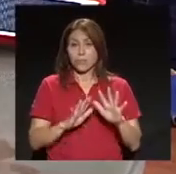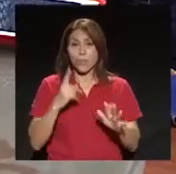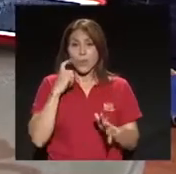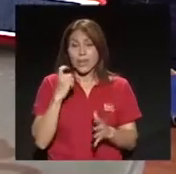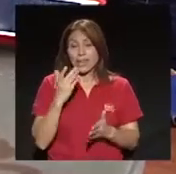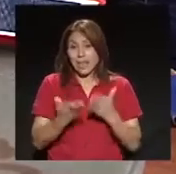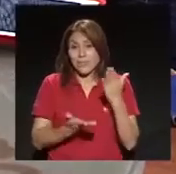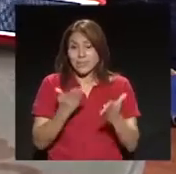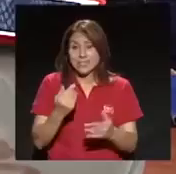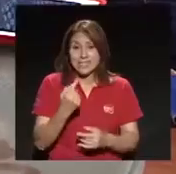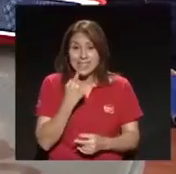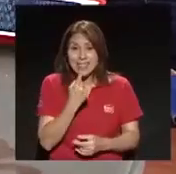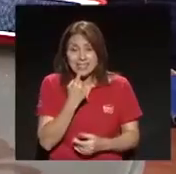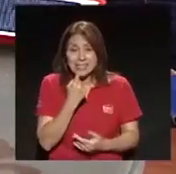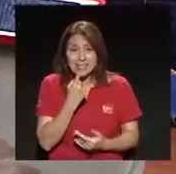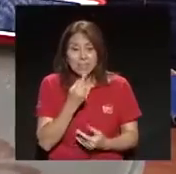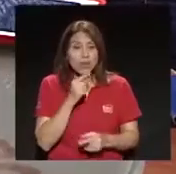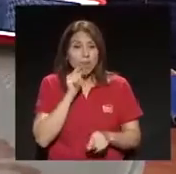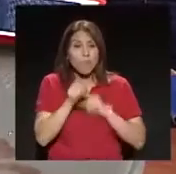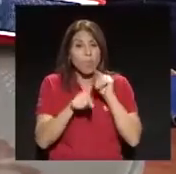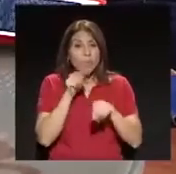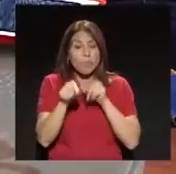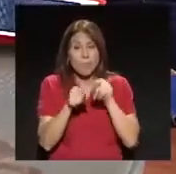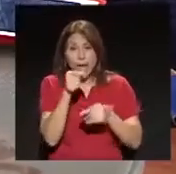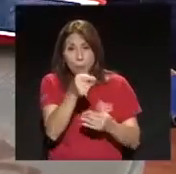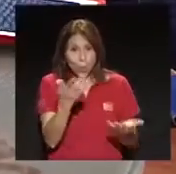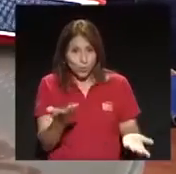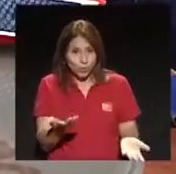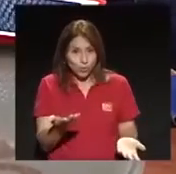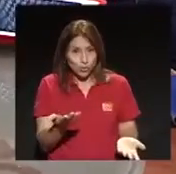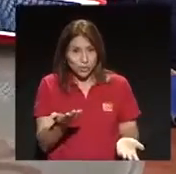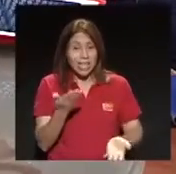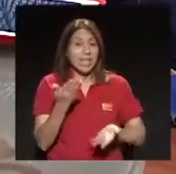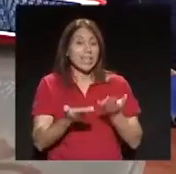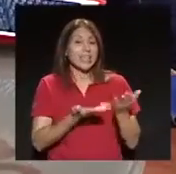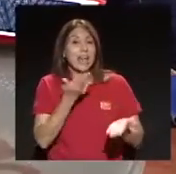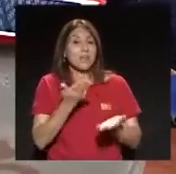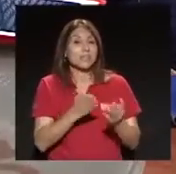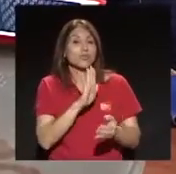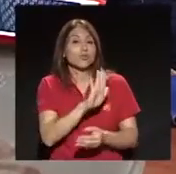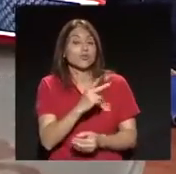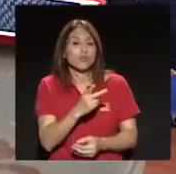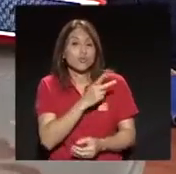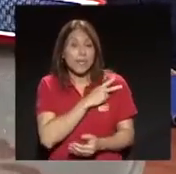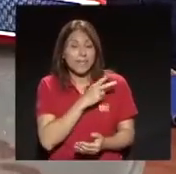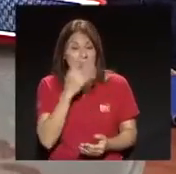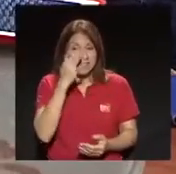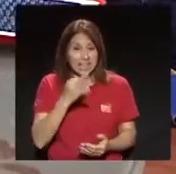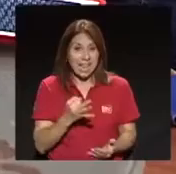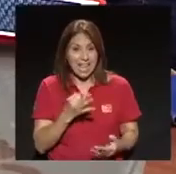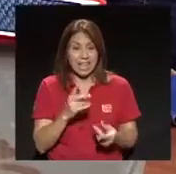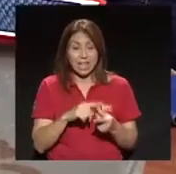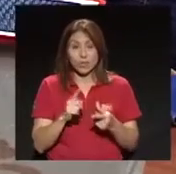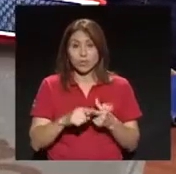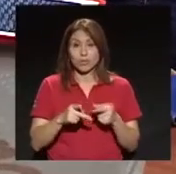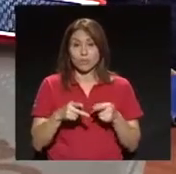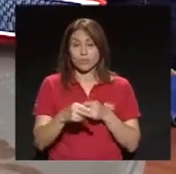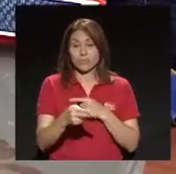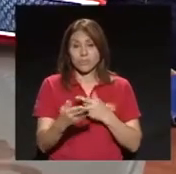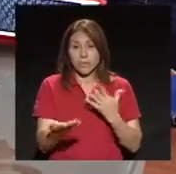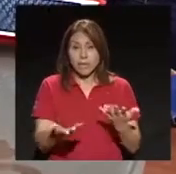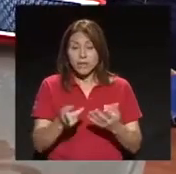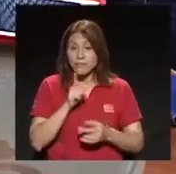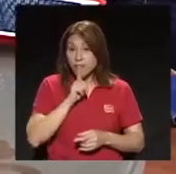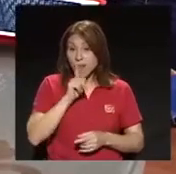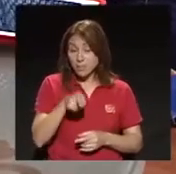diciendo cosas a vos, ¿verdad? Y tus empleadores se las creen, ¿verdad? O sea, realmente donde está el